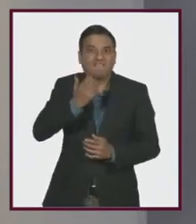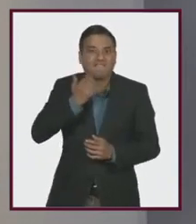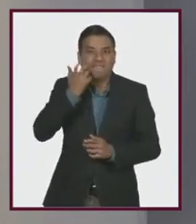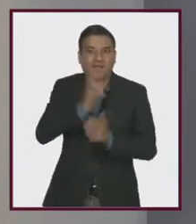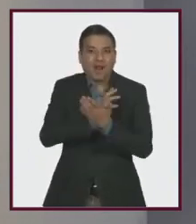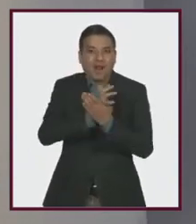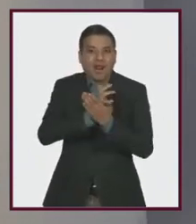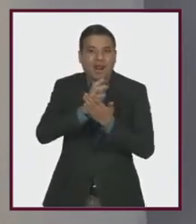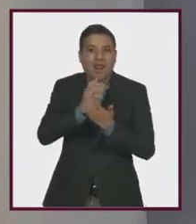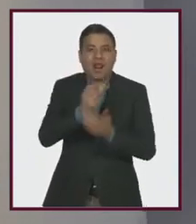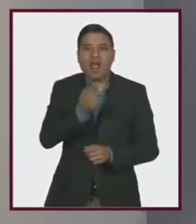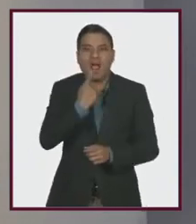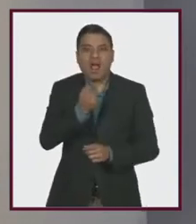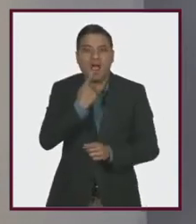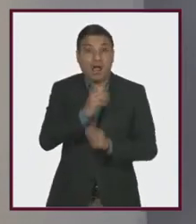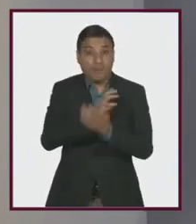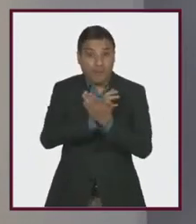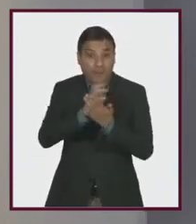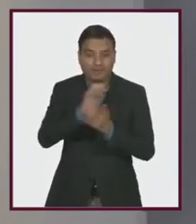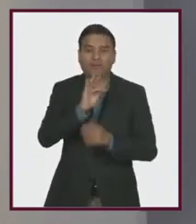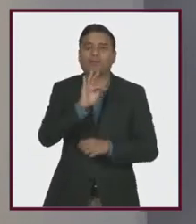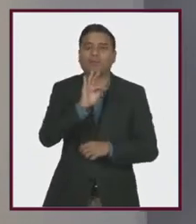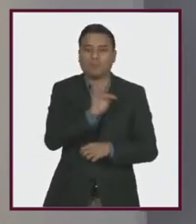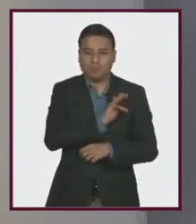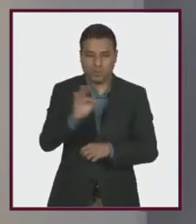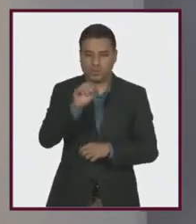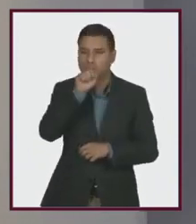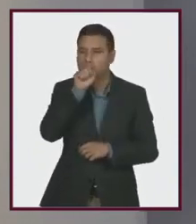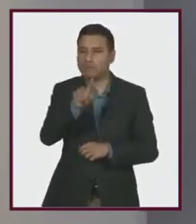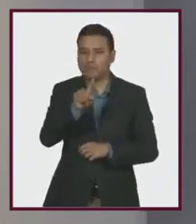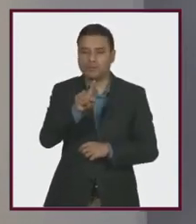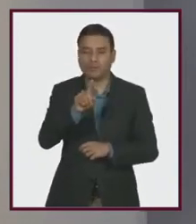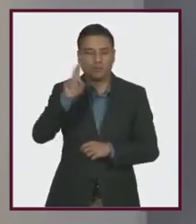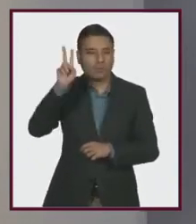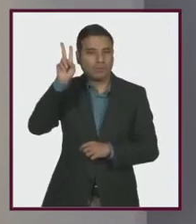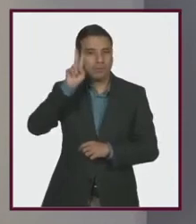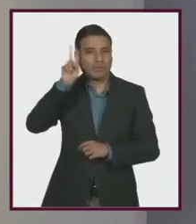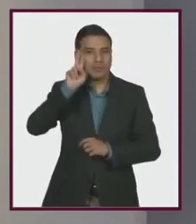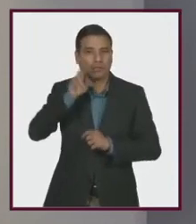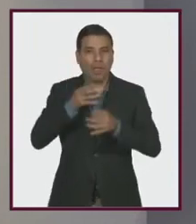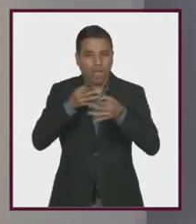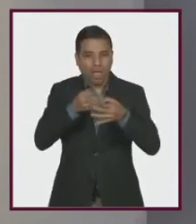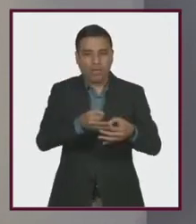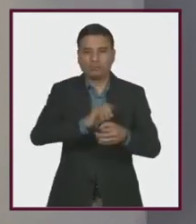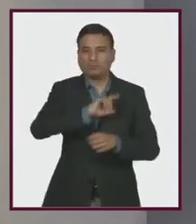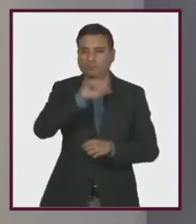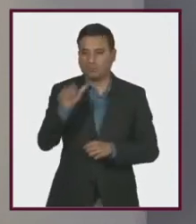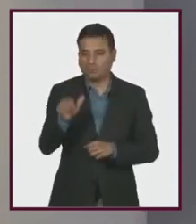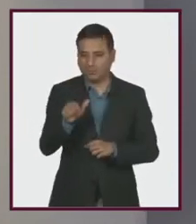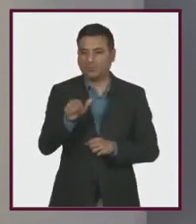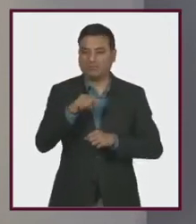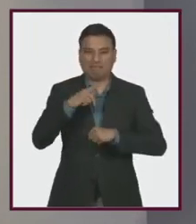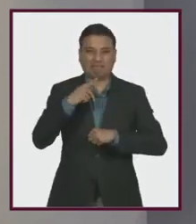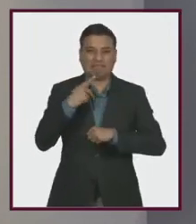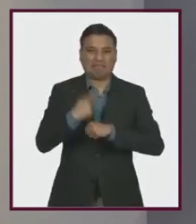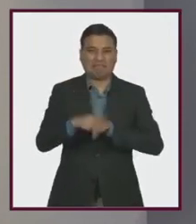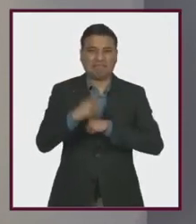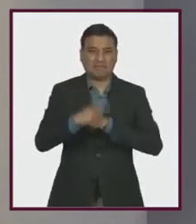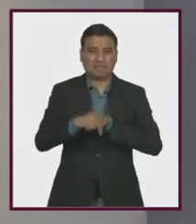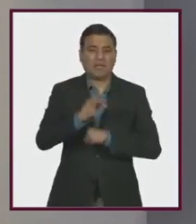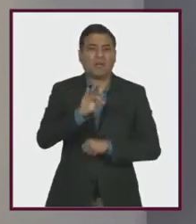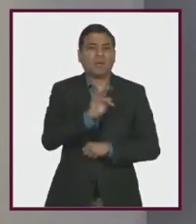más en casa o por alguna situación, pues puede producir también una dependencia y generar efectos desde la sedación, es